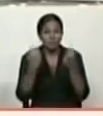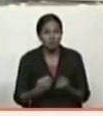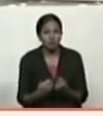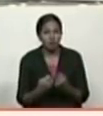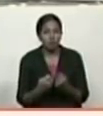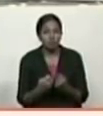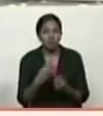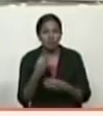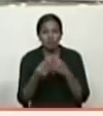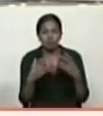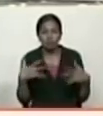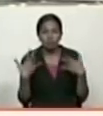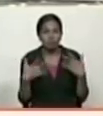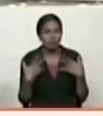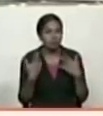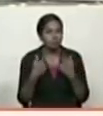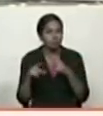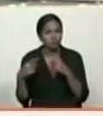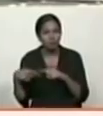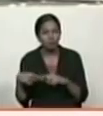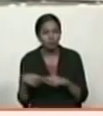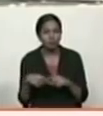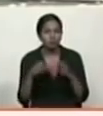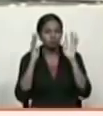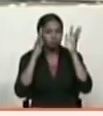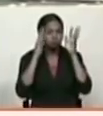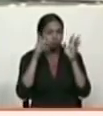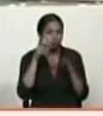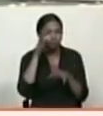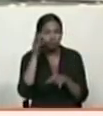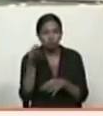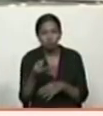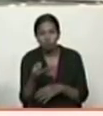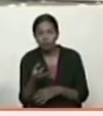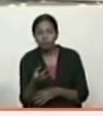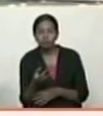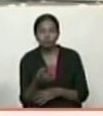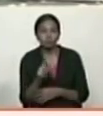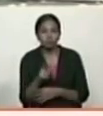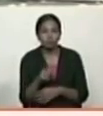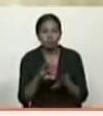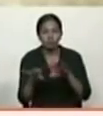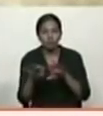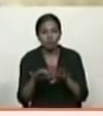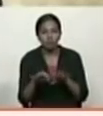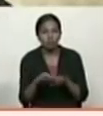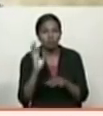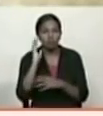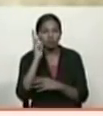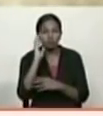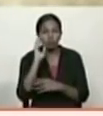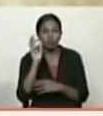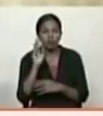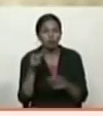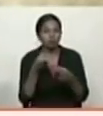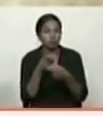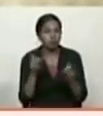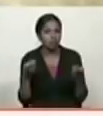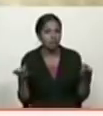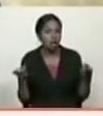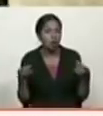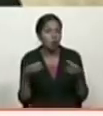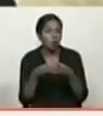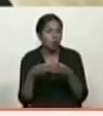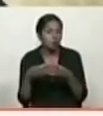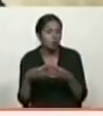las distintas instancias de Naciones Unidas, Consejo de Seguridad, Secretaría General, Asamblea General, los organismos y agencias de